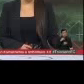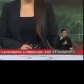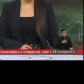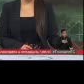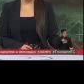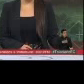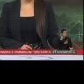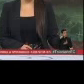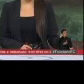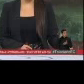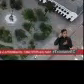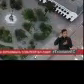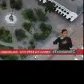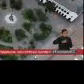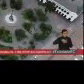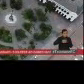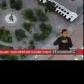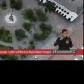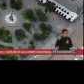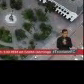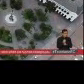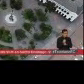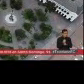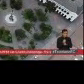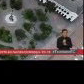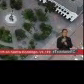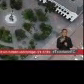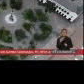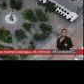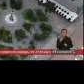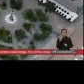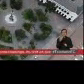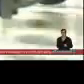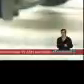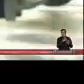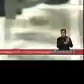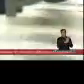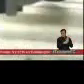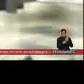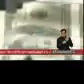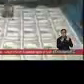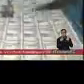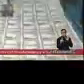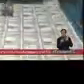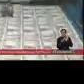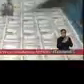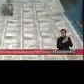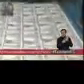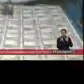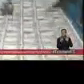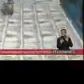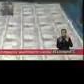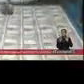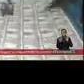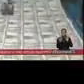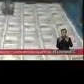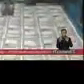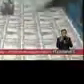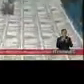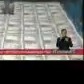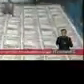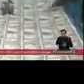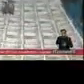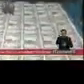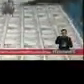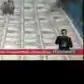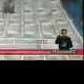para el gobierno. El veto a la ley orgánica señala que el ente rector de las finanzas públicas deberá reducir progresivamente